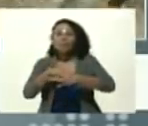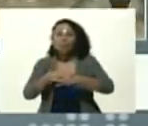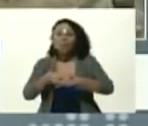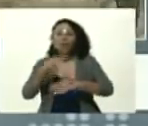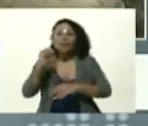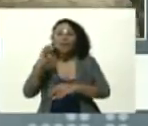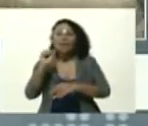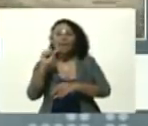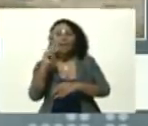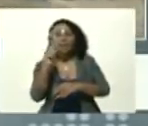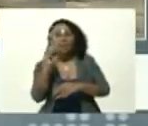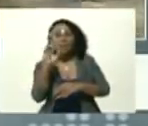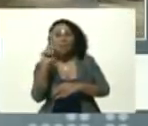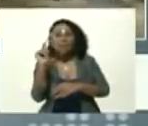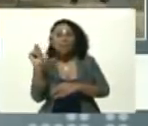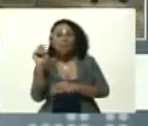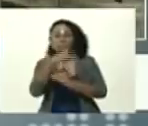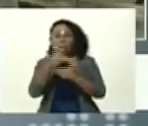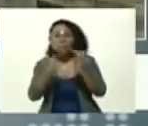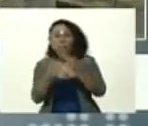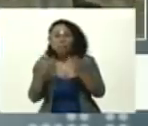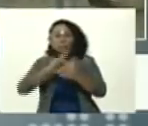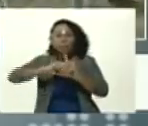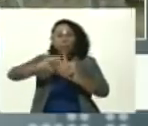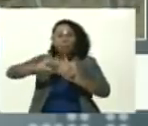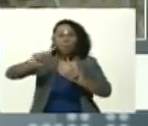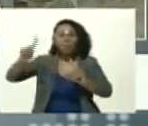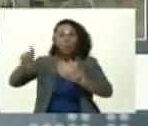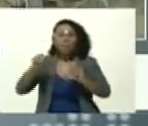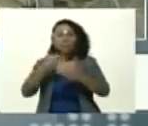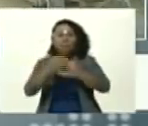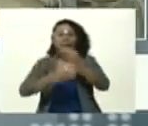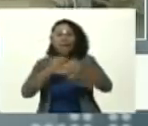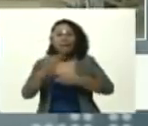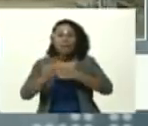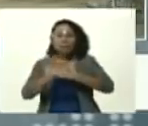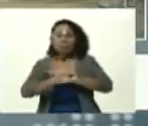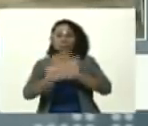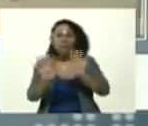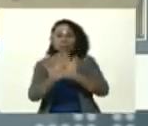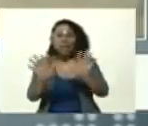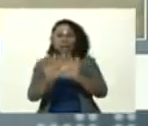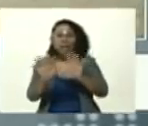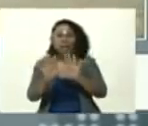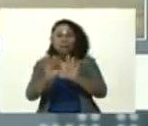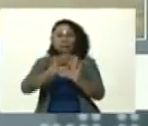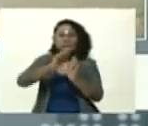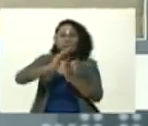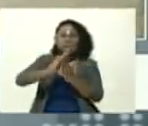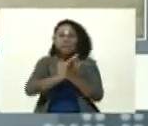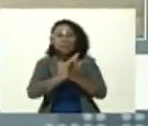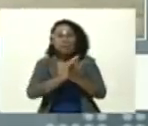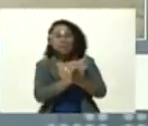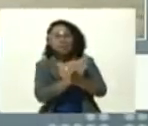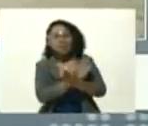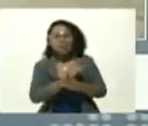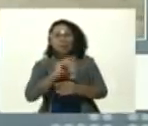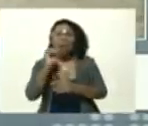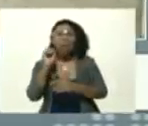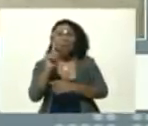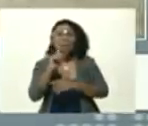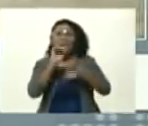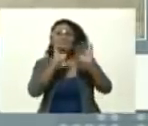Reverol. La subestación eléctrica ha sido ya desenterrada, casi